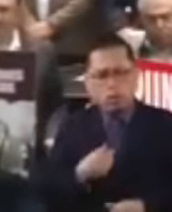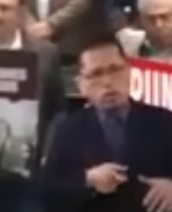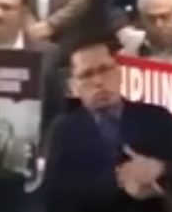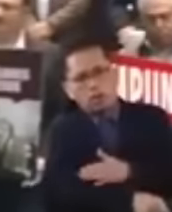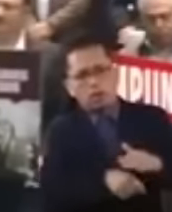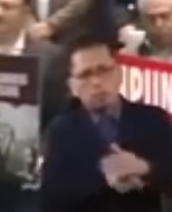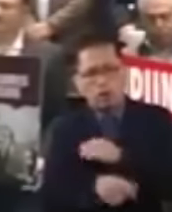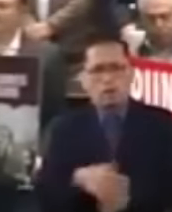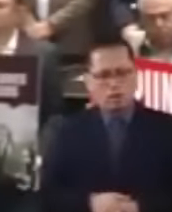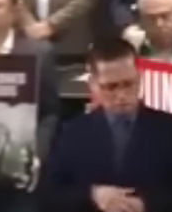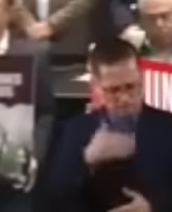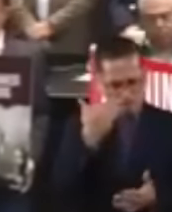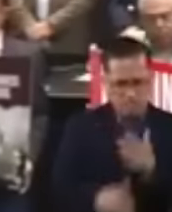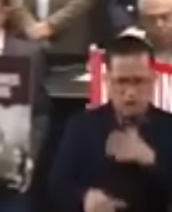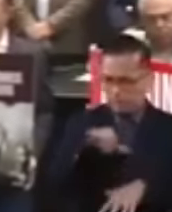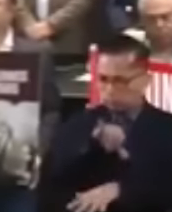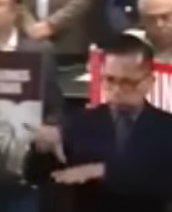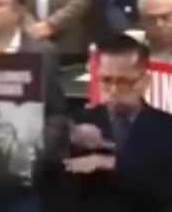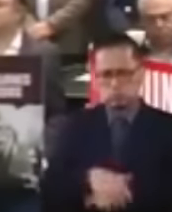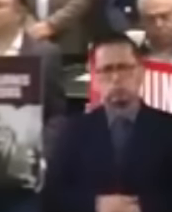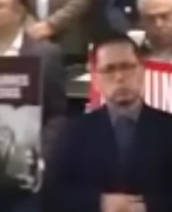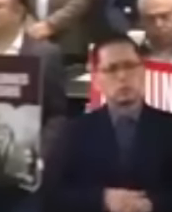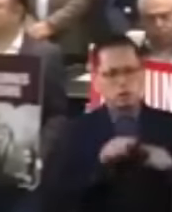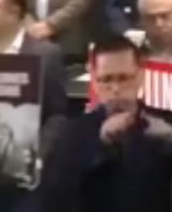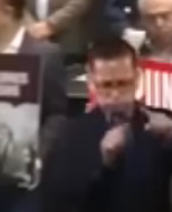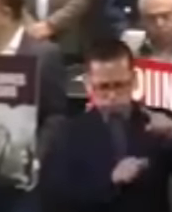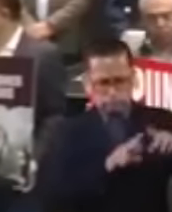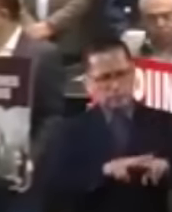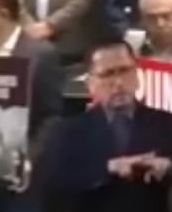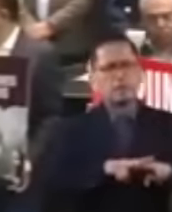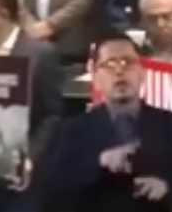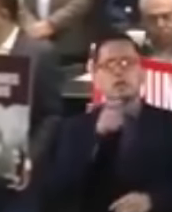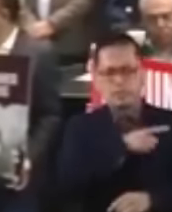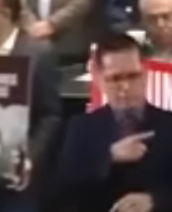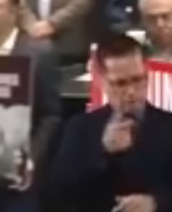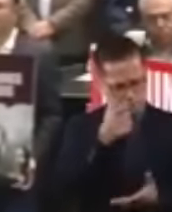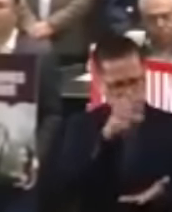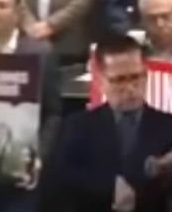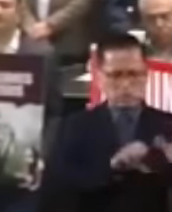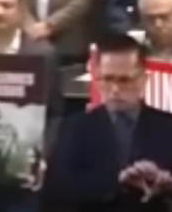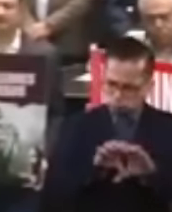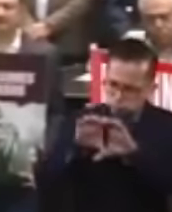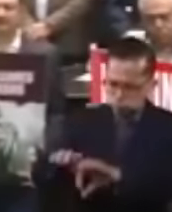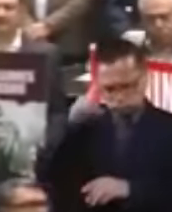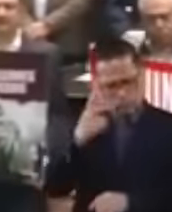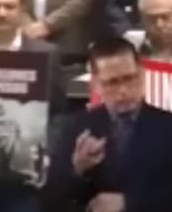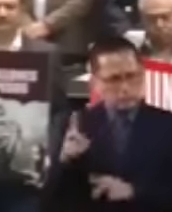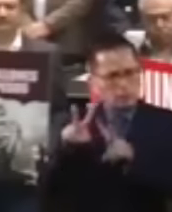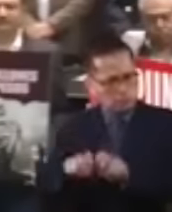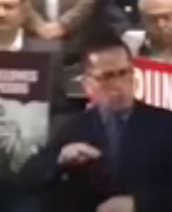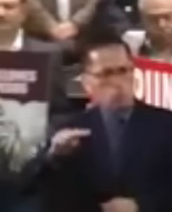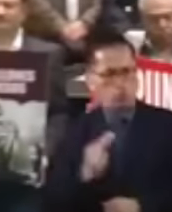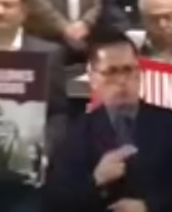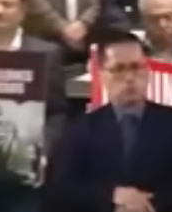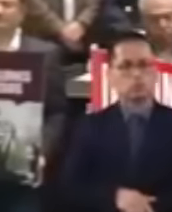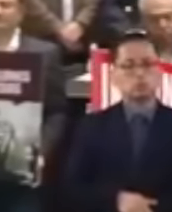el Senacica. Quítenle al corredor interoceánico y pónganle a conceptos que realmente requieren las y los mexicanos. La impunidad